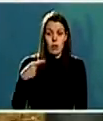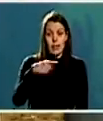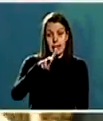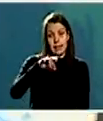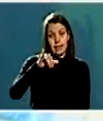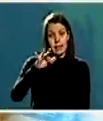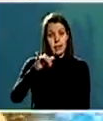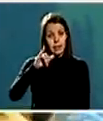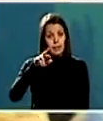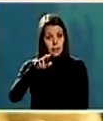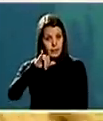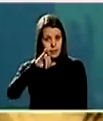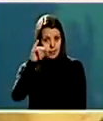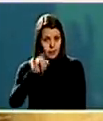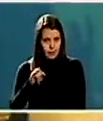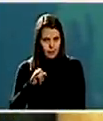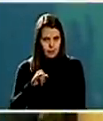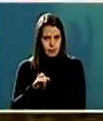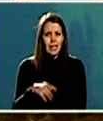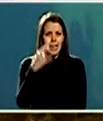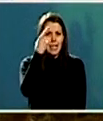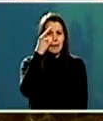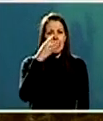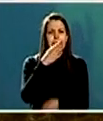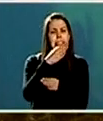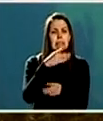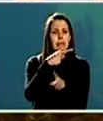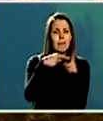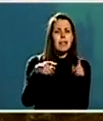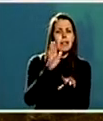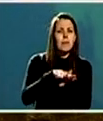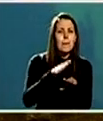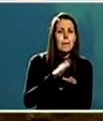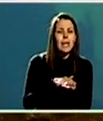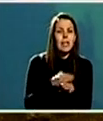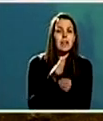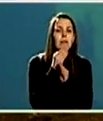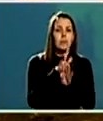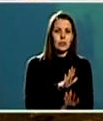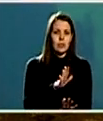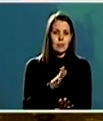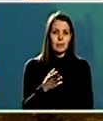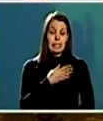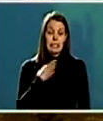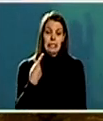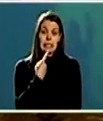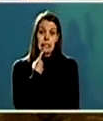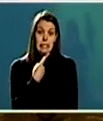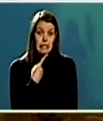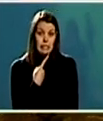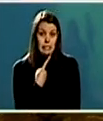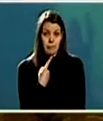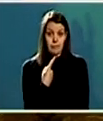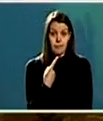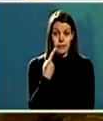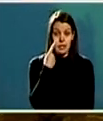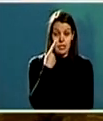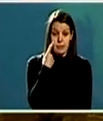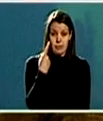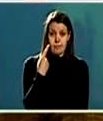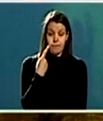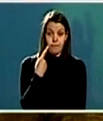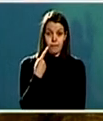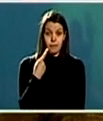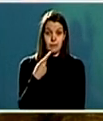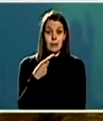censo de 35 reses a Met días reposición que est de cará